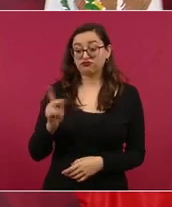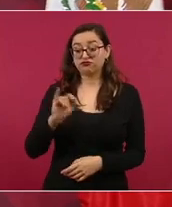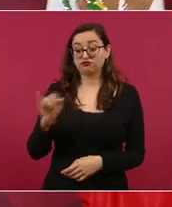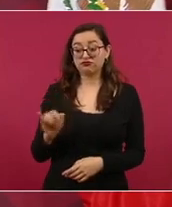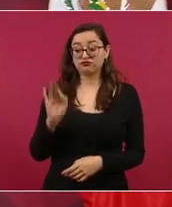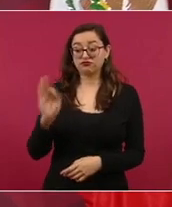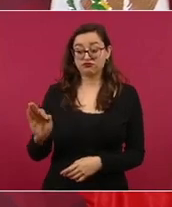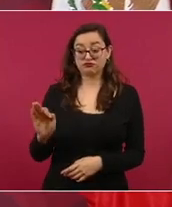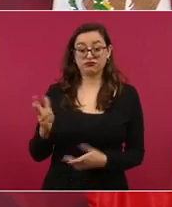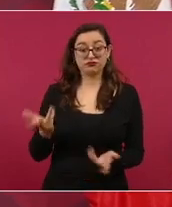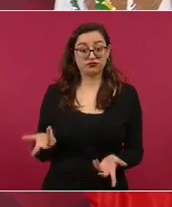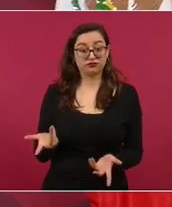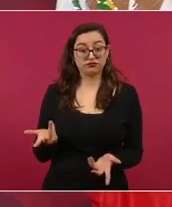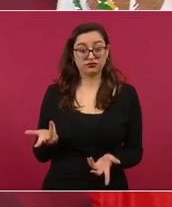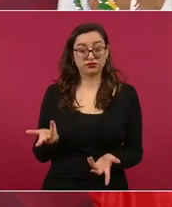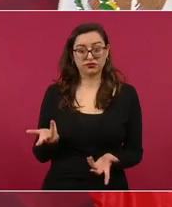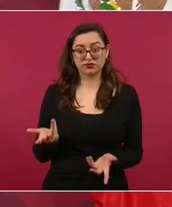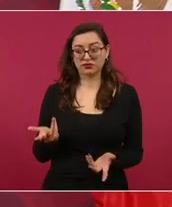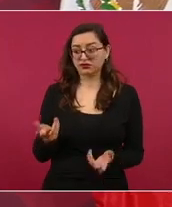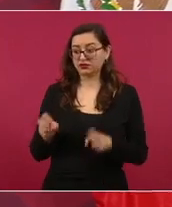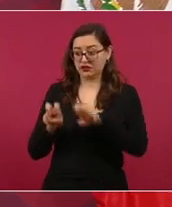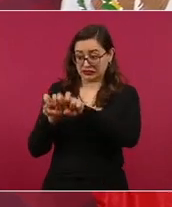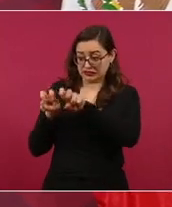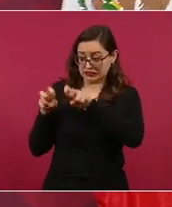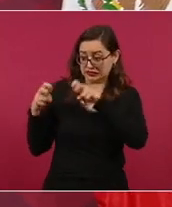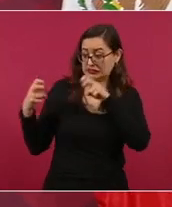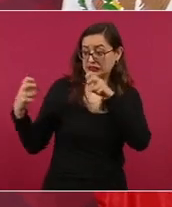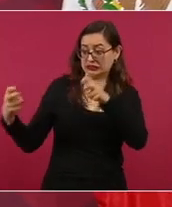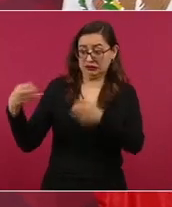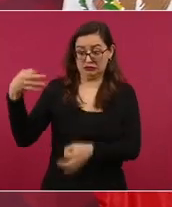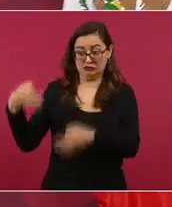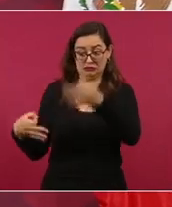¿cuándo los ministros